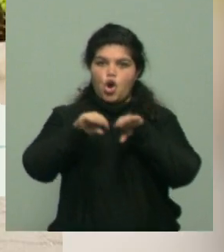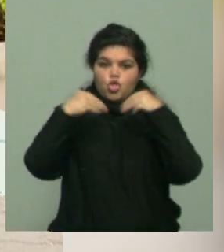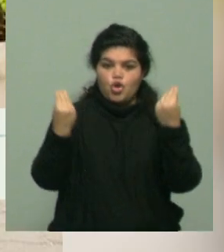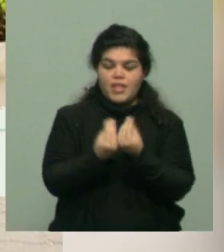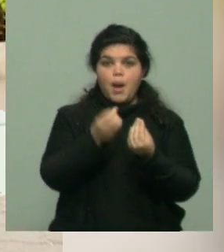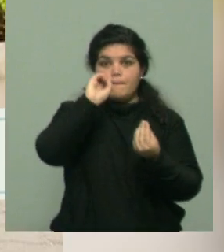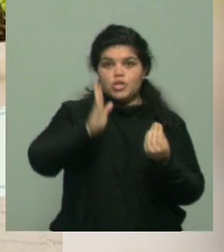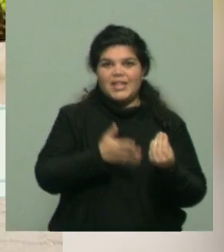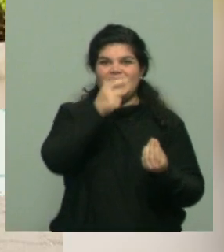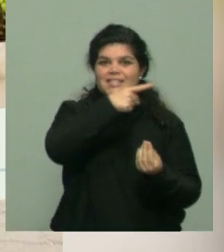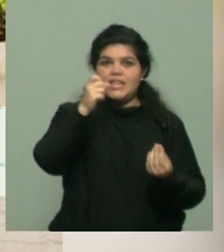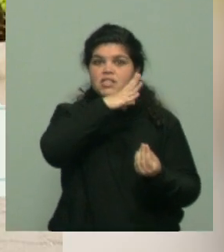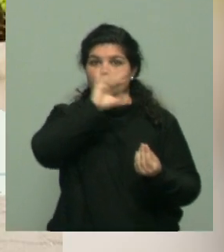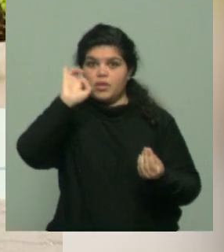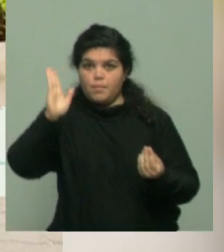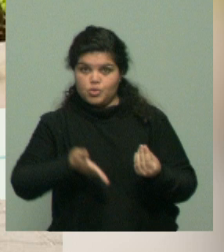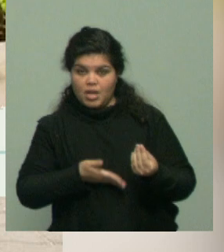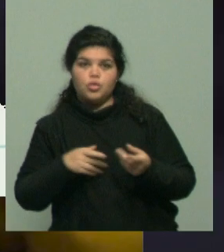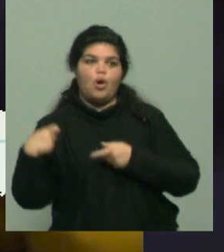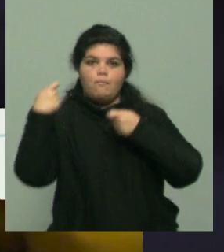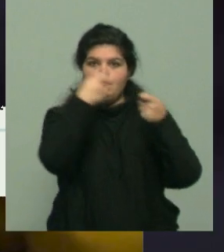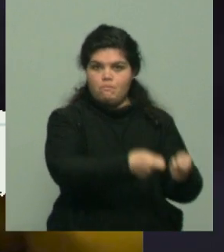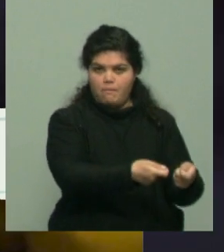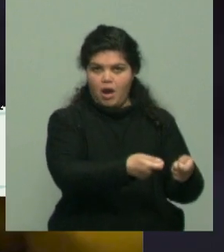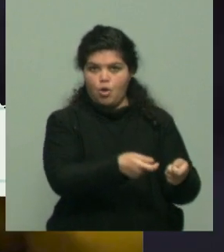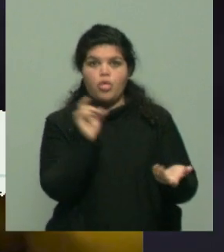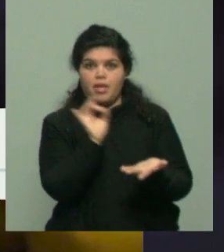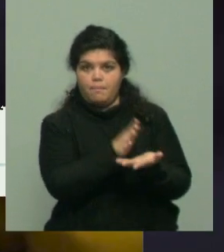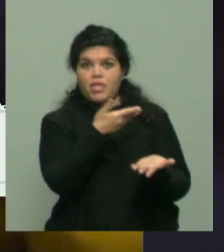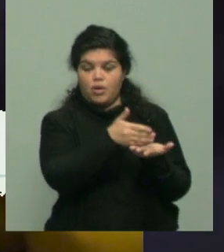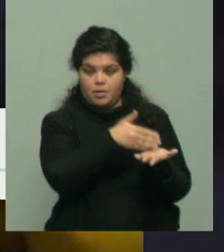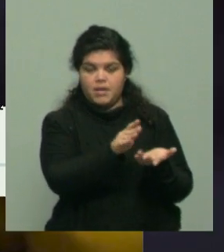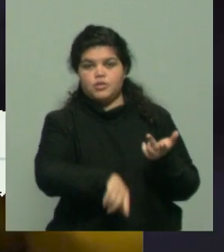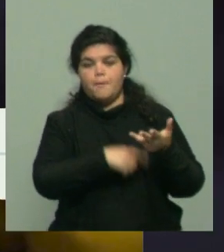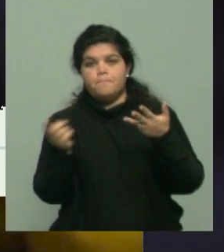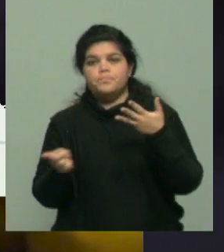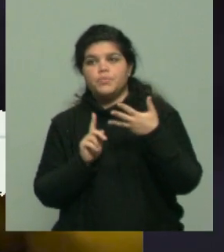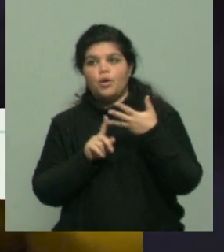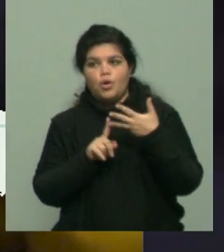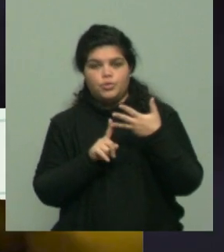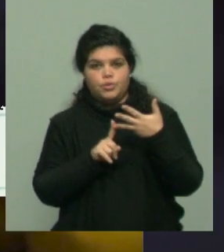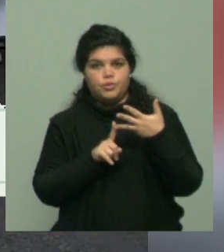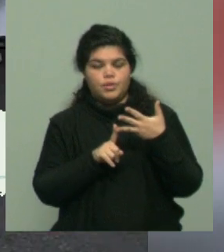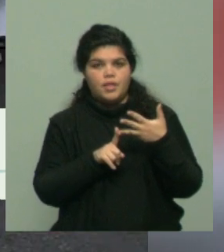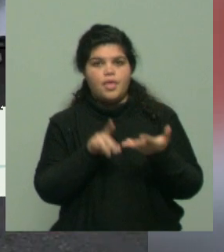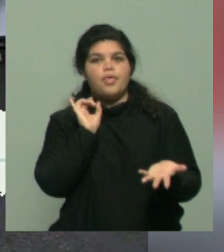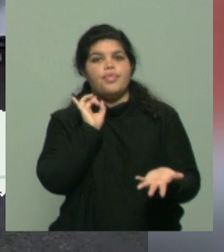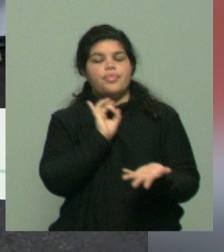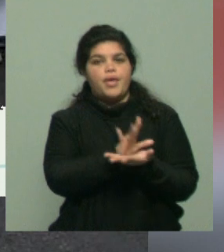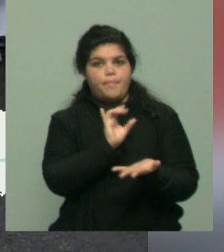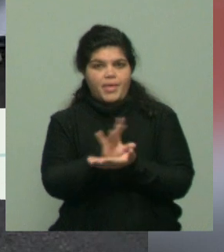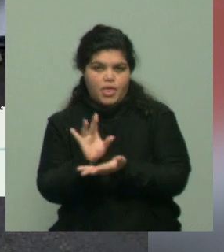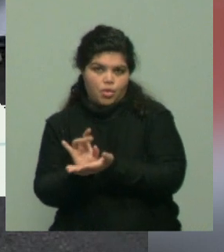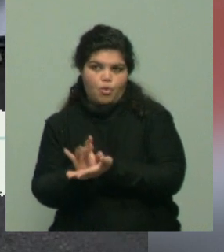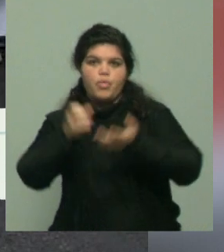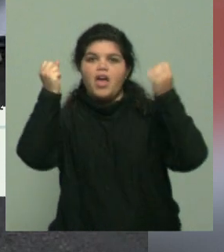punto, habilita la figura del despido por bloqueo en un establecimiento en el marco de medidas de acción directa o de